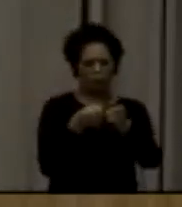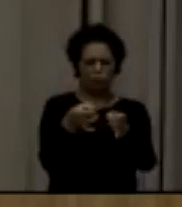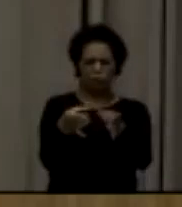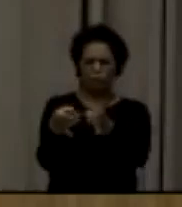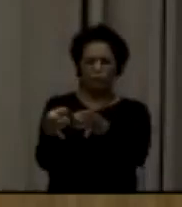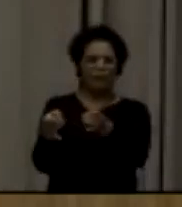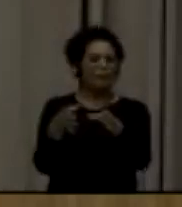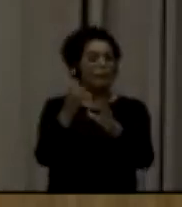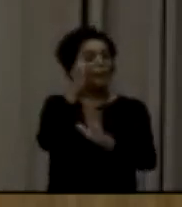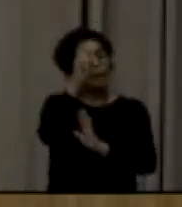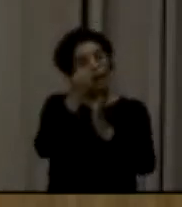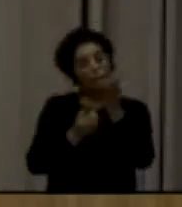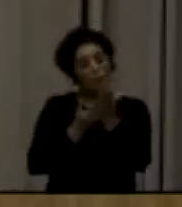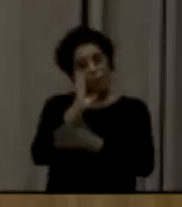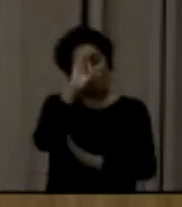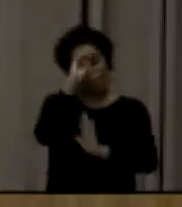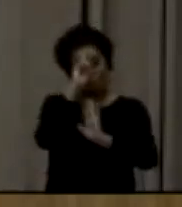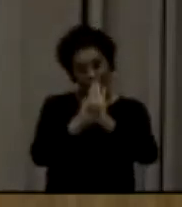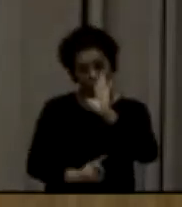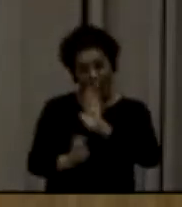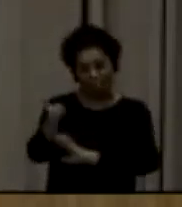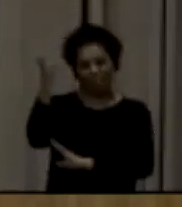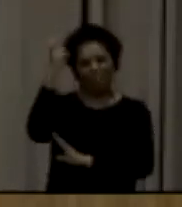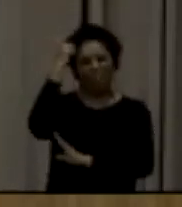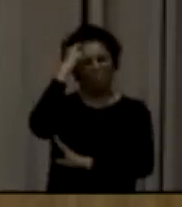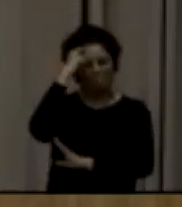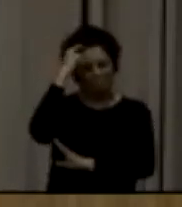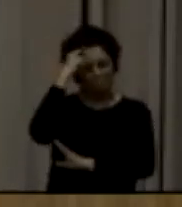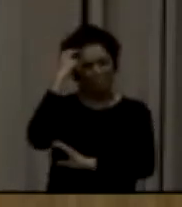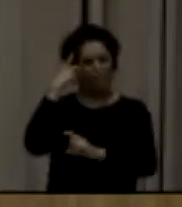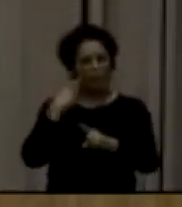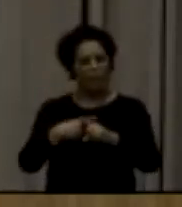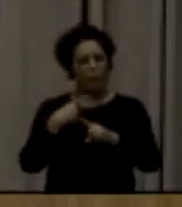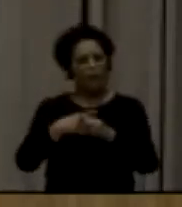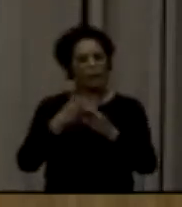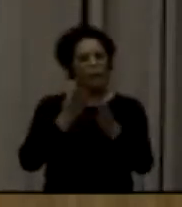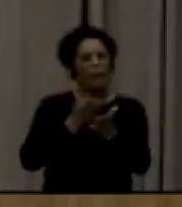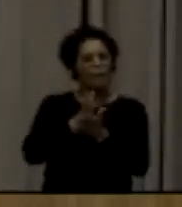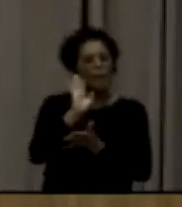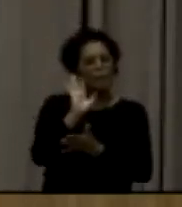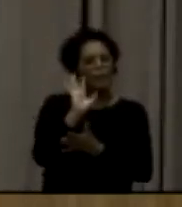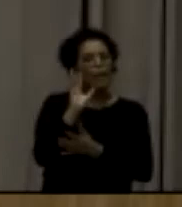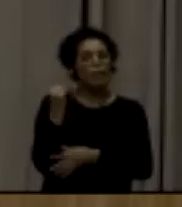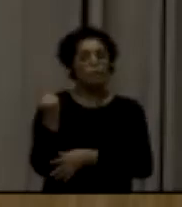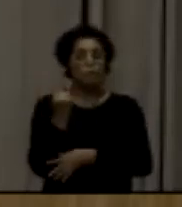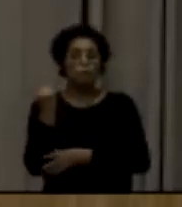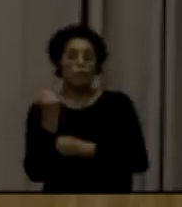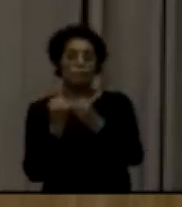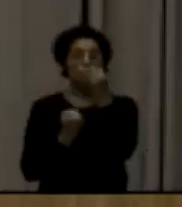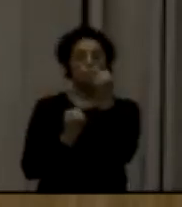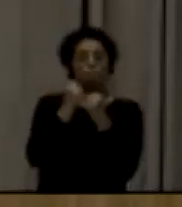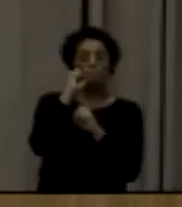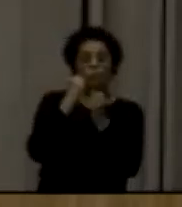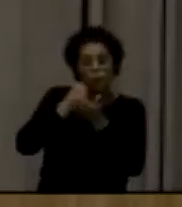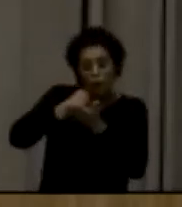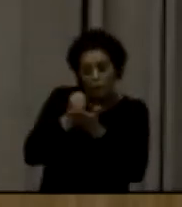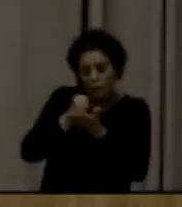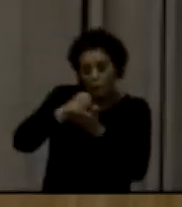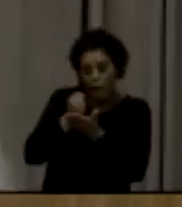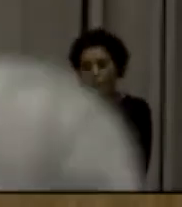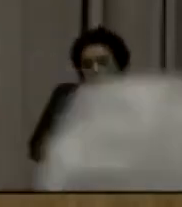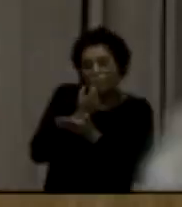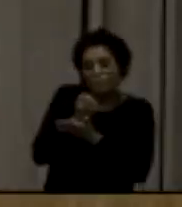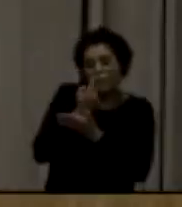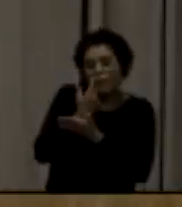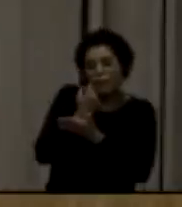de propiedad intelectual lo que están aprobando es la exclusividad de la industria farmacéutica para investigar